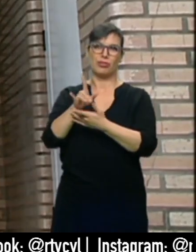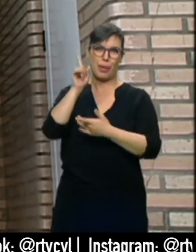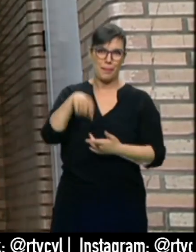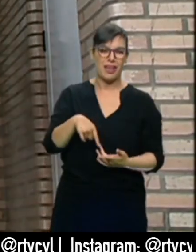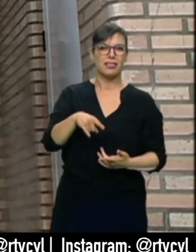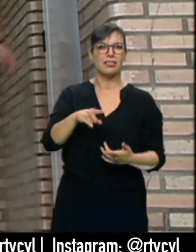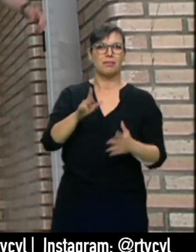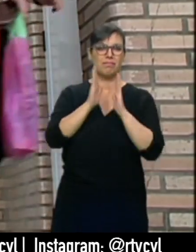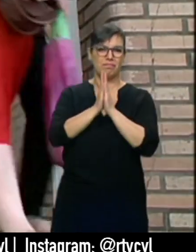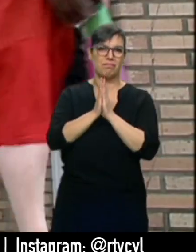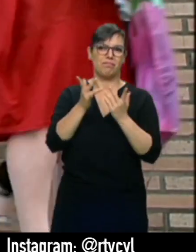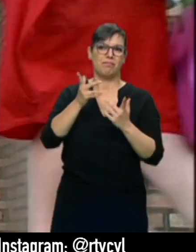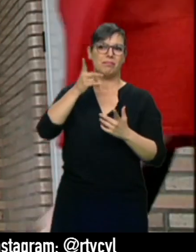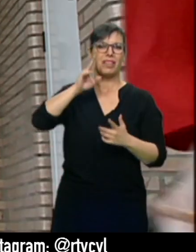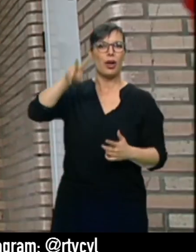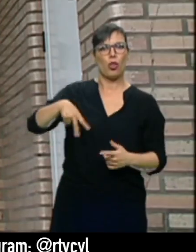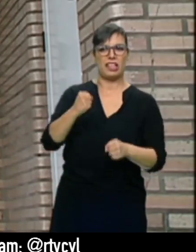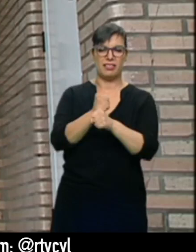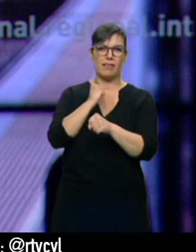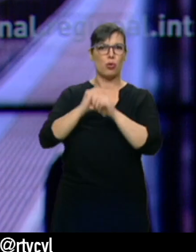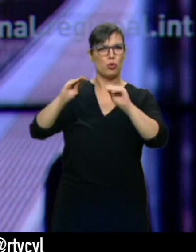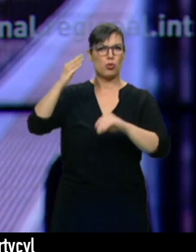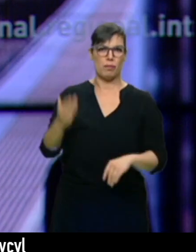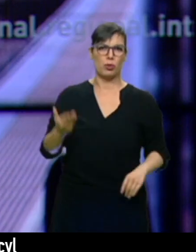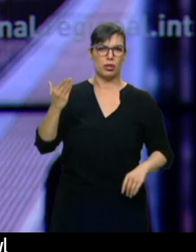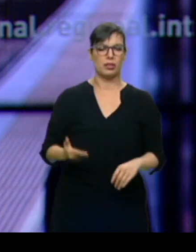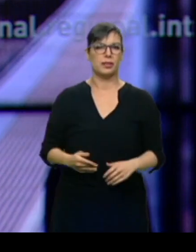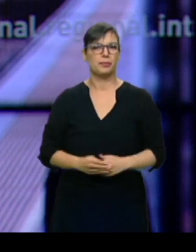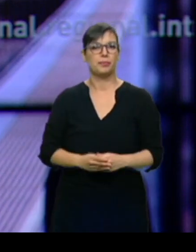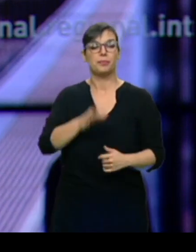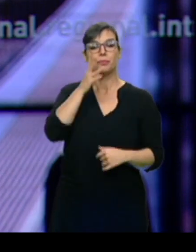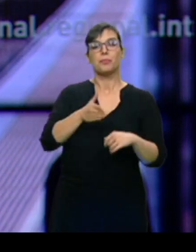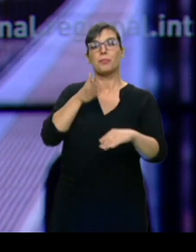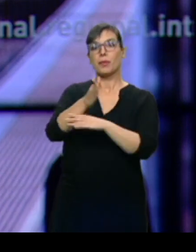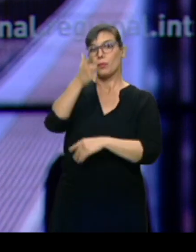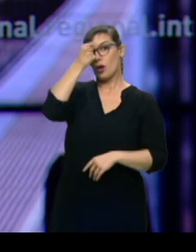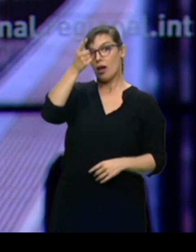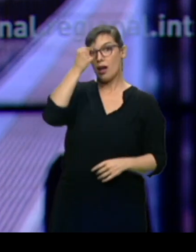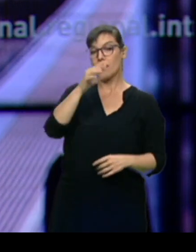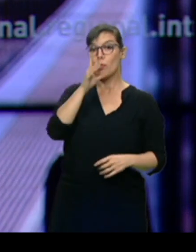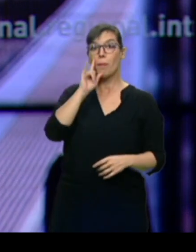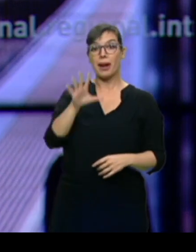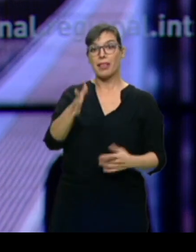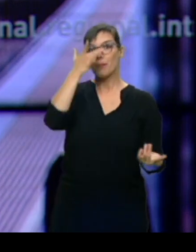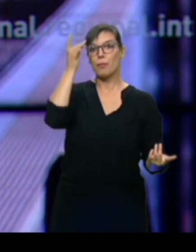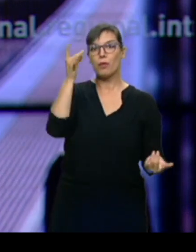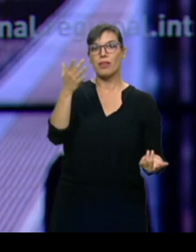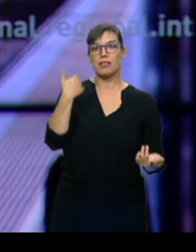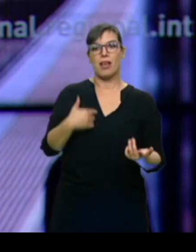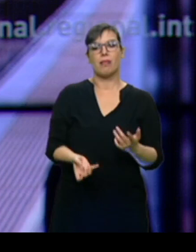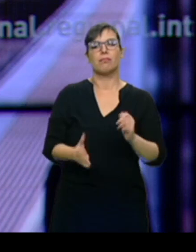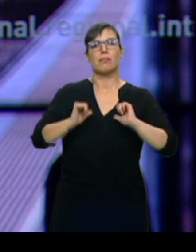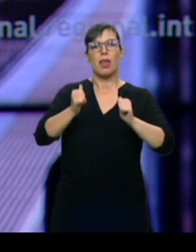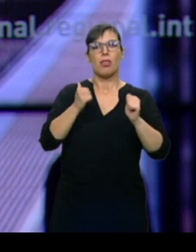la importante labor que llevan a cabo. Nos vamos hasta Ávila ahora porque parece que por fin se establece un diálogo